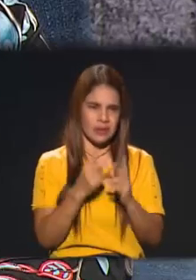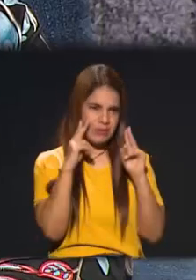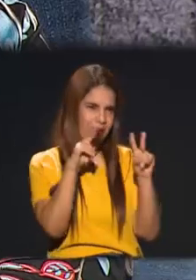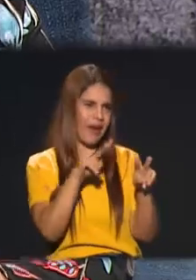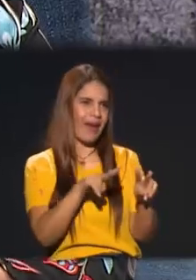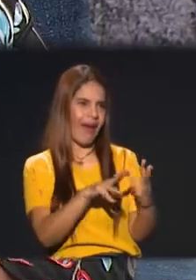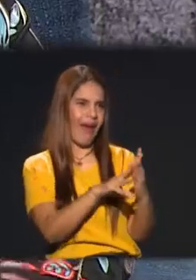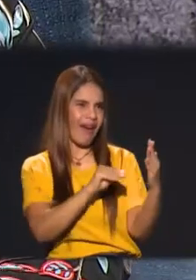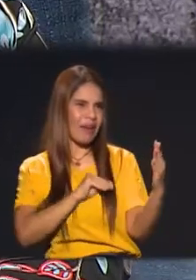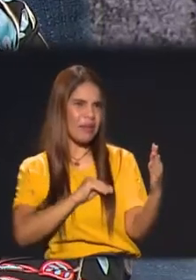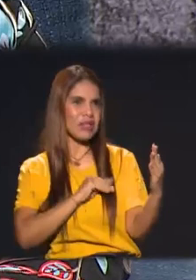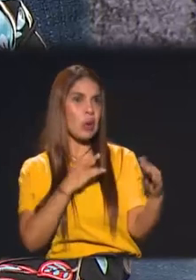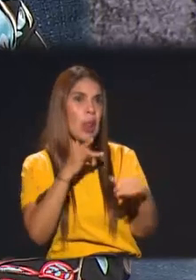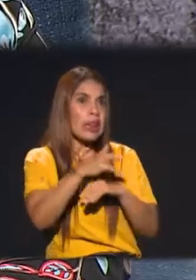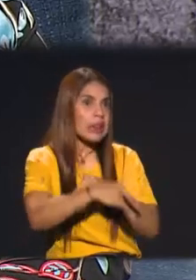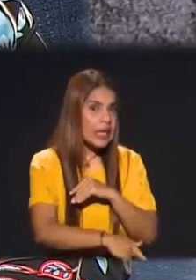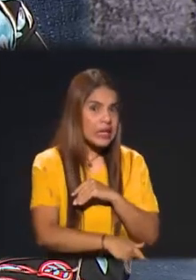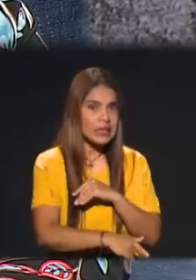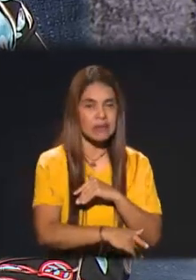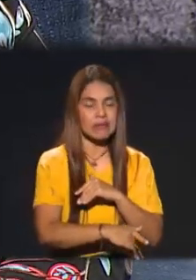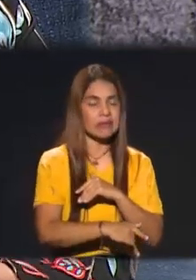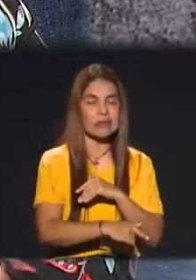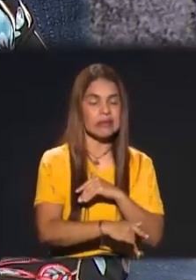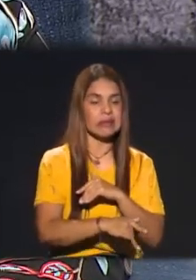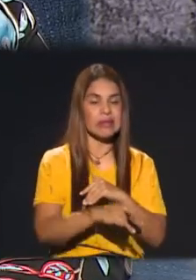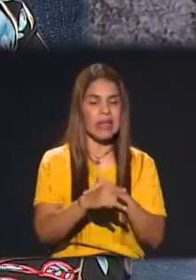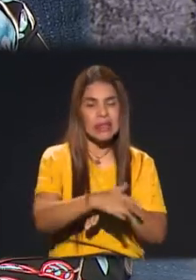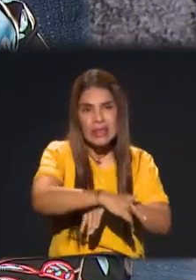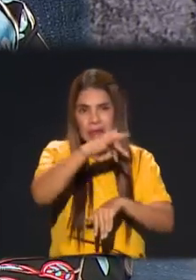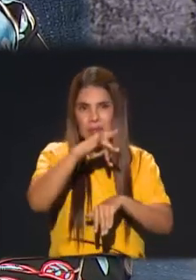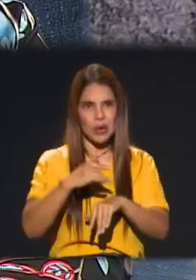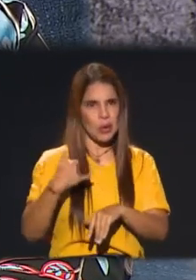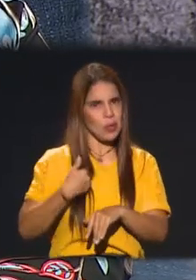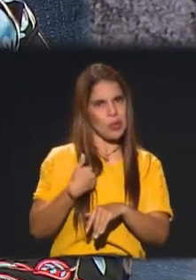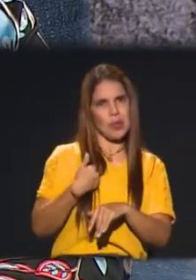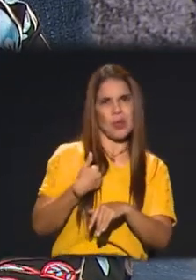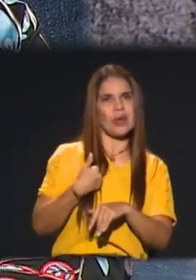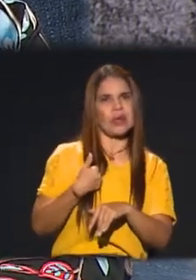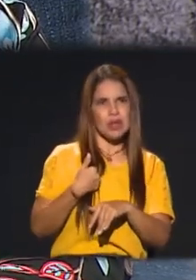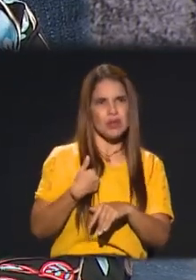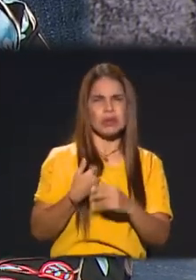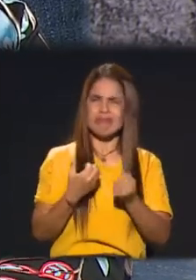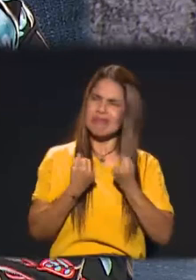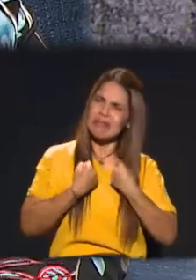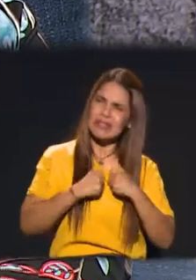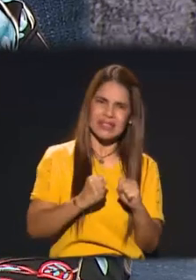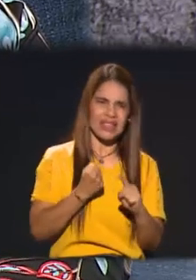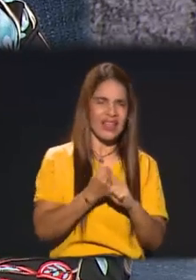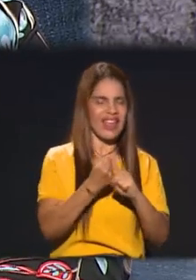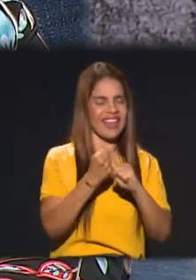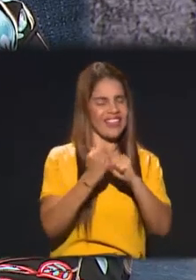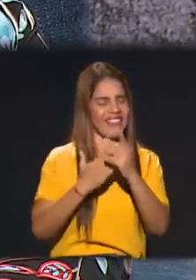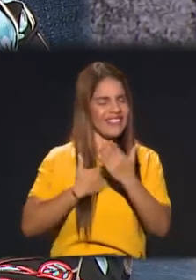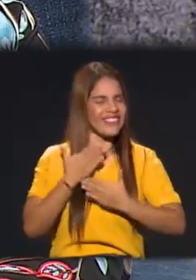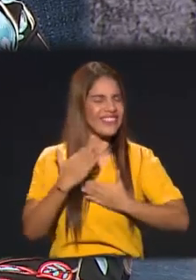de ser maestro. Aunque llegué tardecito, yo no llegué temprano a esta profesión, pero llegué con muchas ganas y me siento muy,